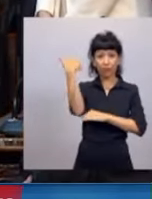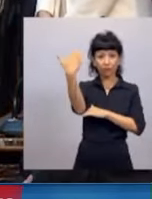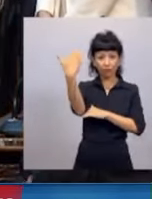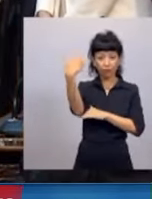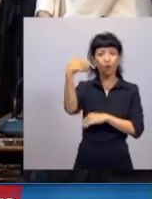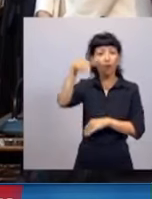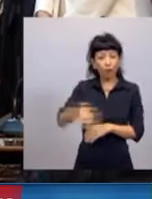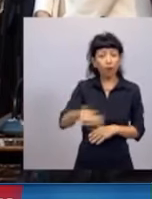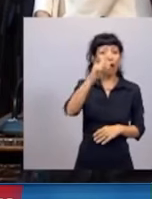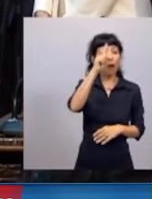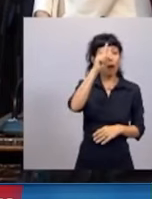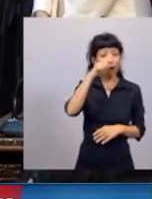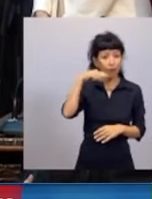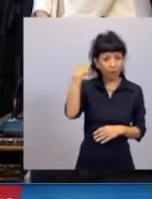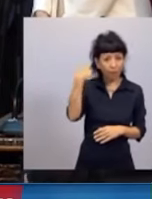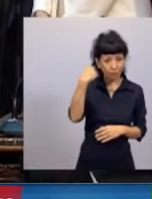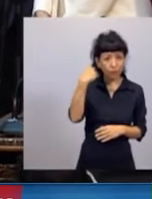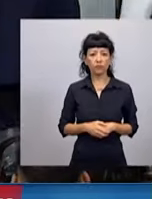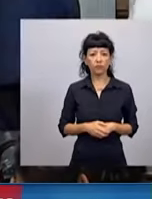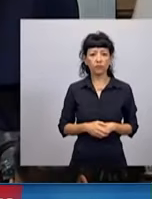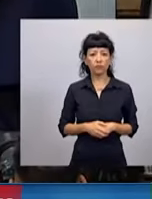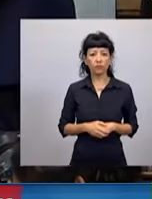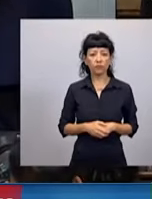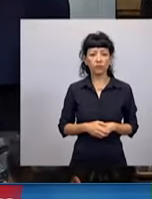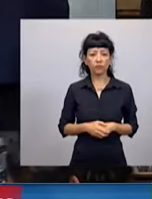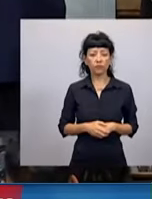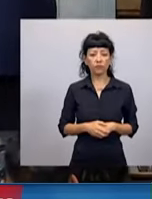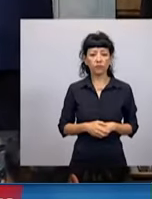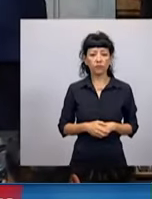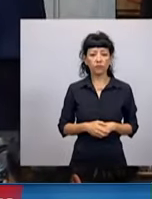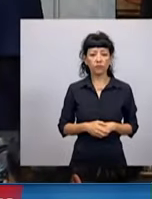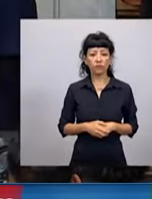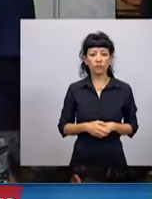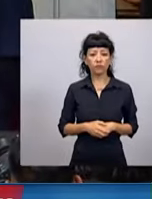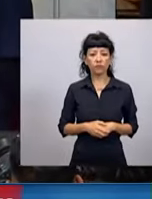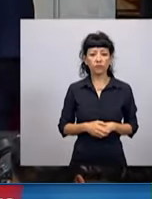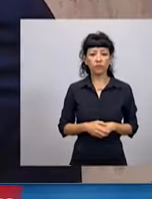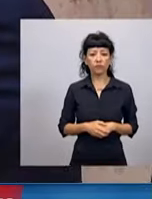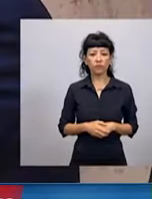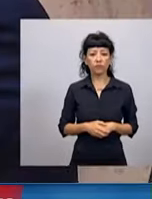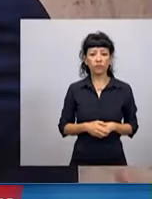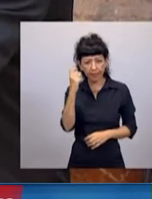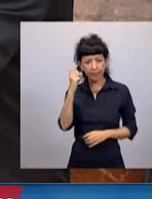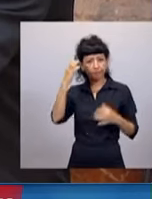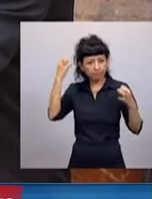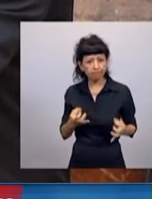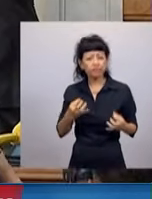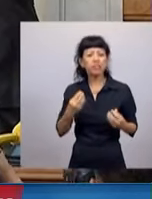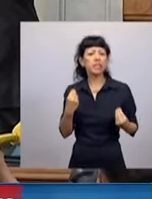hacer una ley antiblanqueo. Y que en estos momentos lo que se están planteando, están haciendo algunas pruebas,